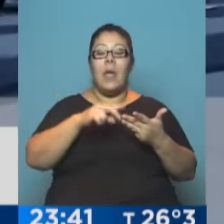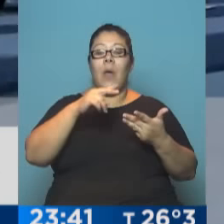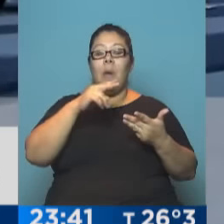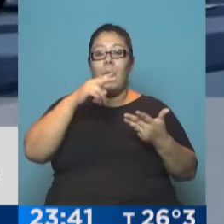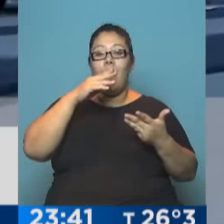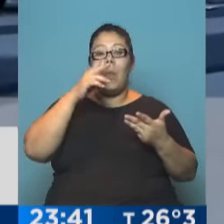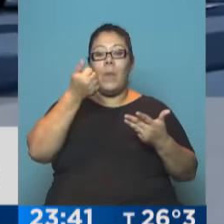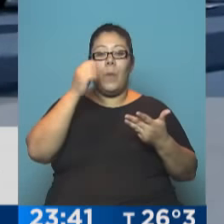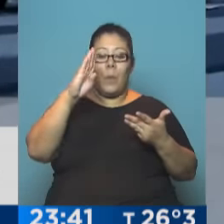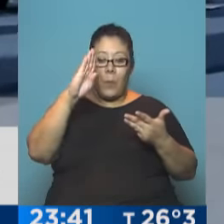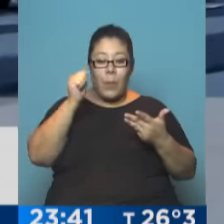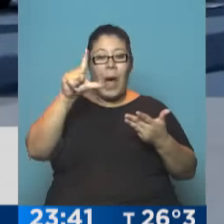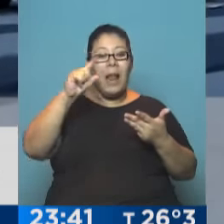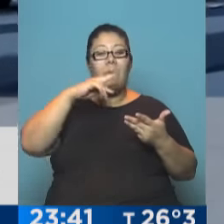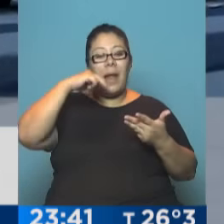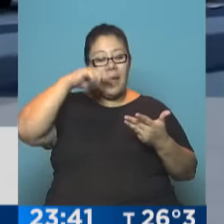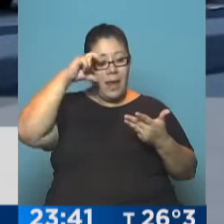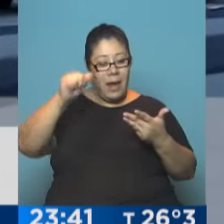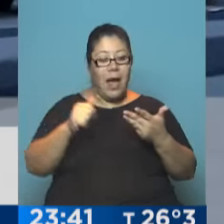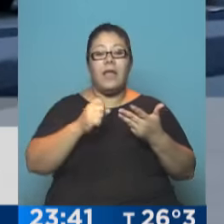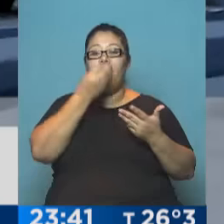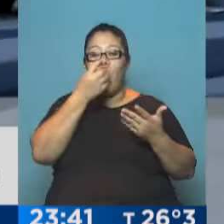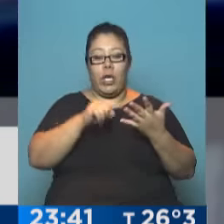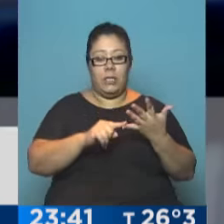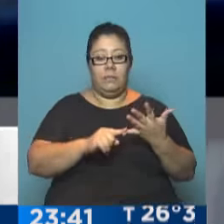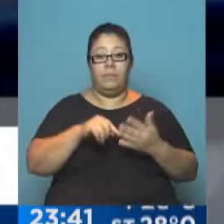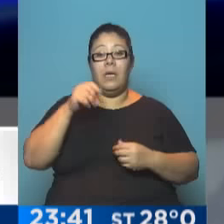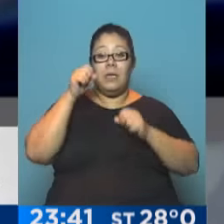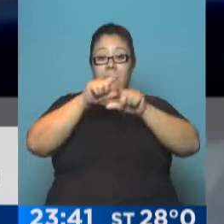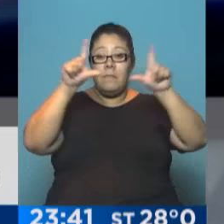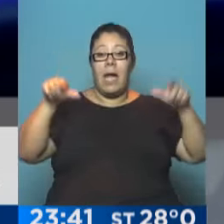Flores. Vemos imágenes del barrio porteño de Once.